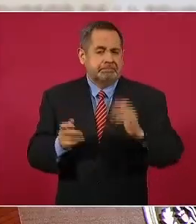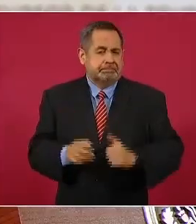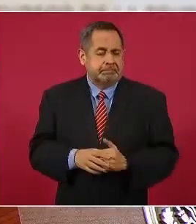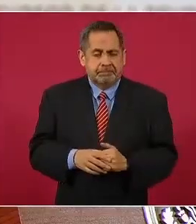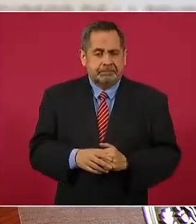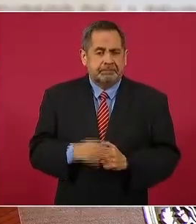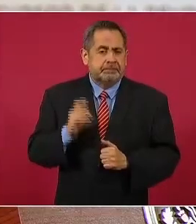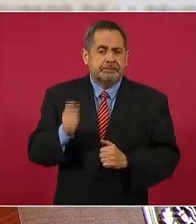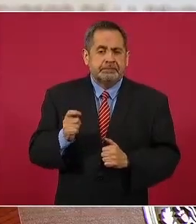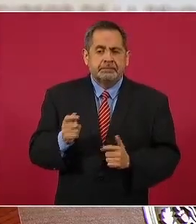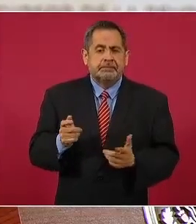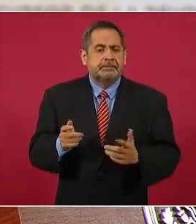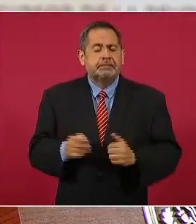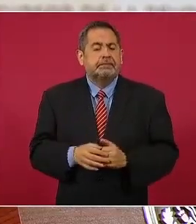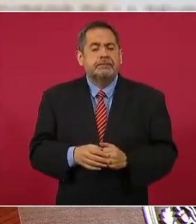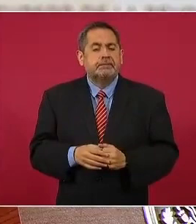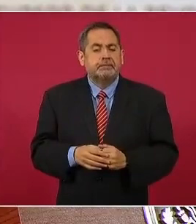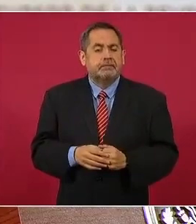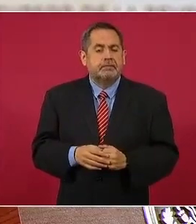de que